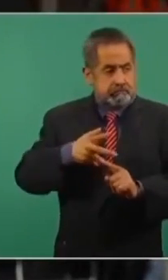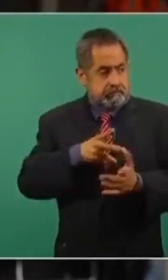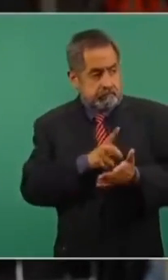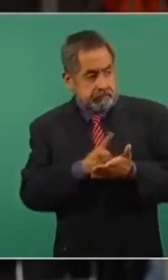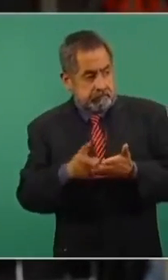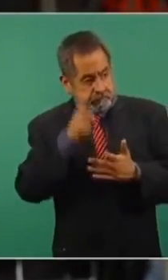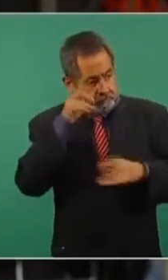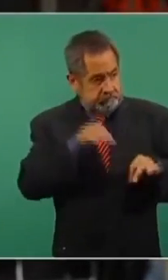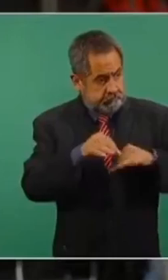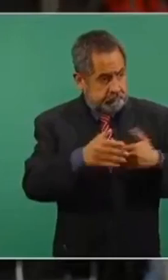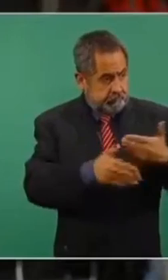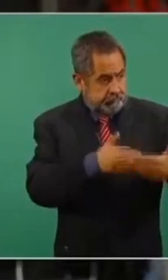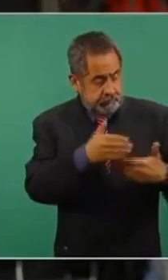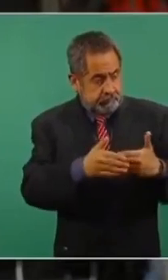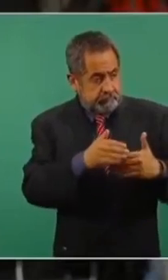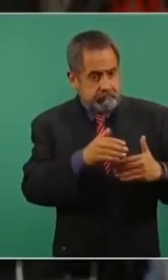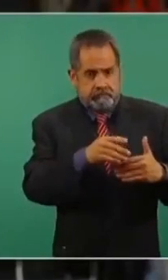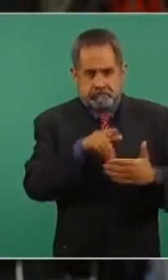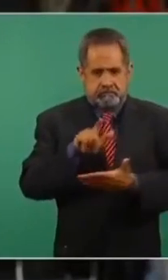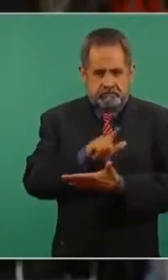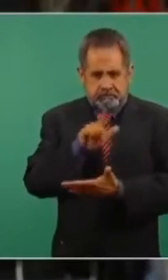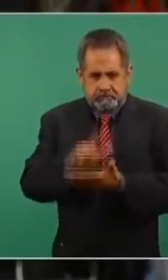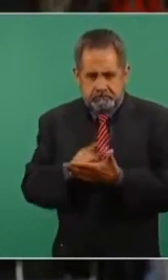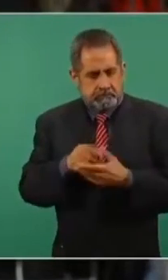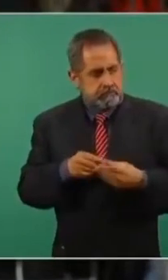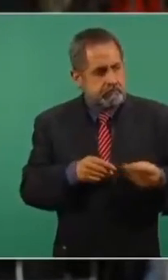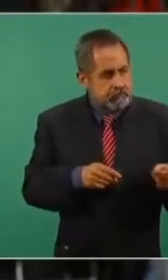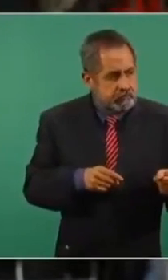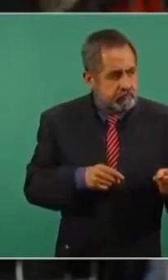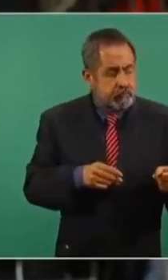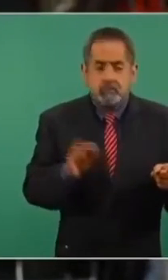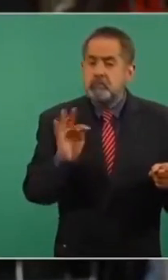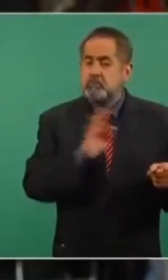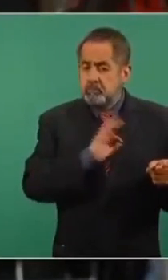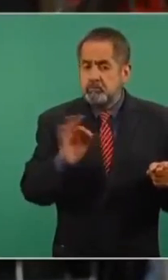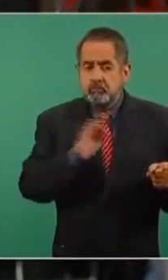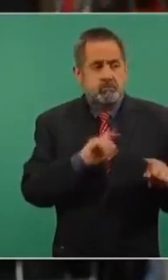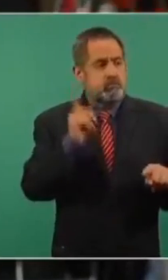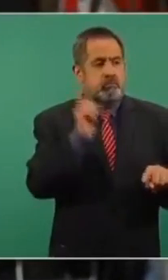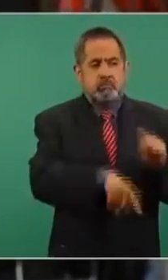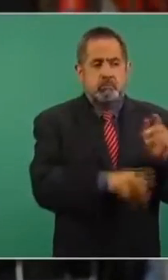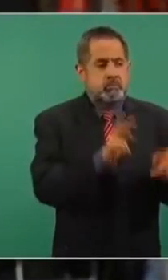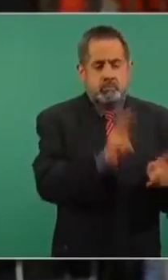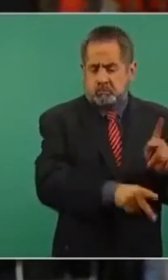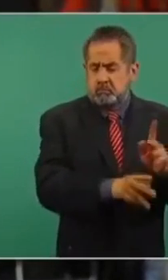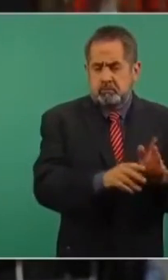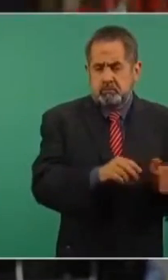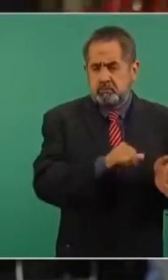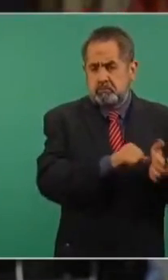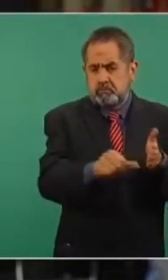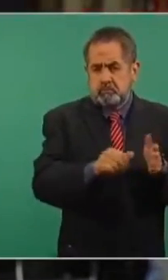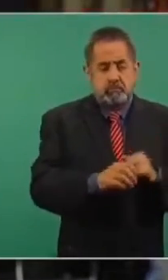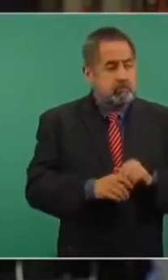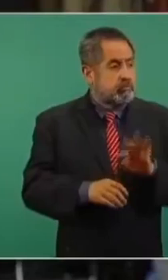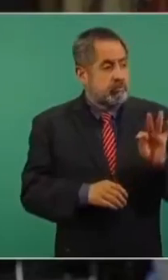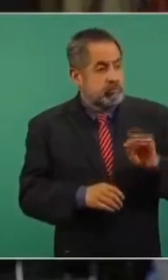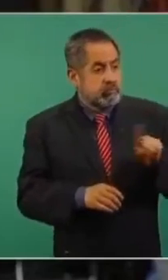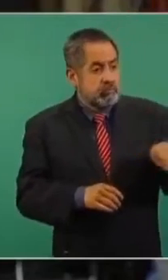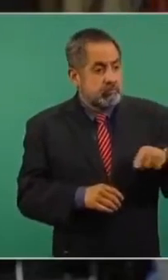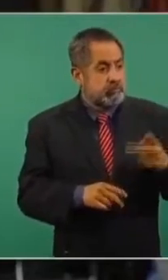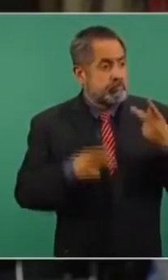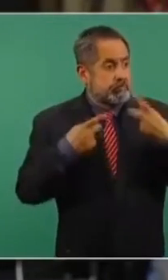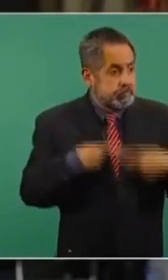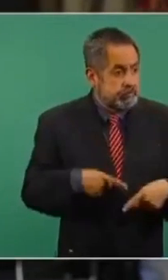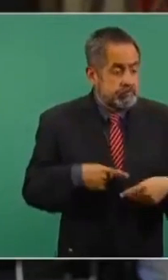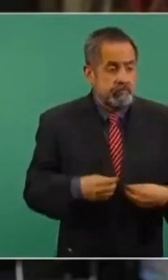obras y trabajos previstos por esta ley se suspenderán cuando estos pongan en peligro la vida